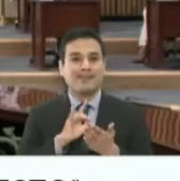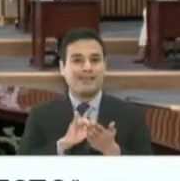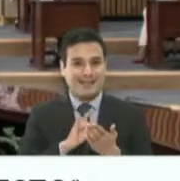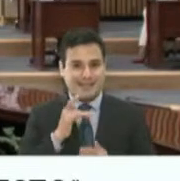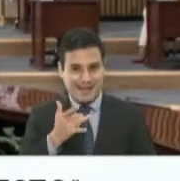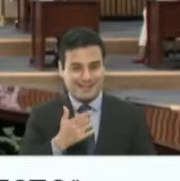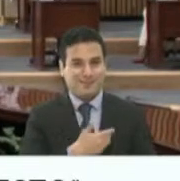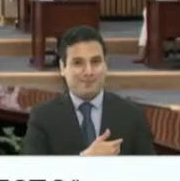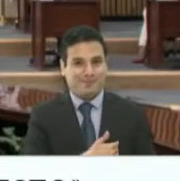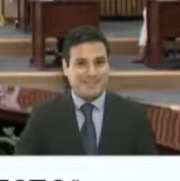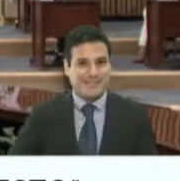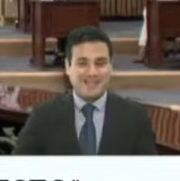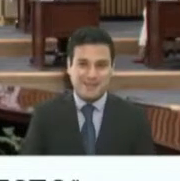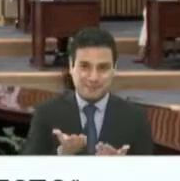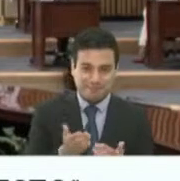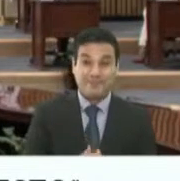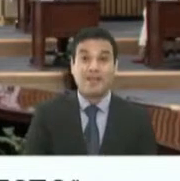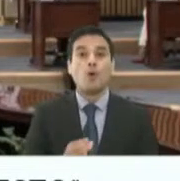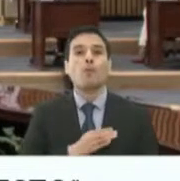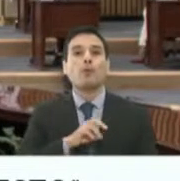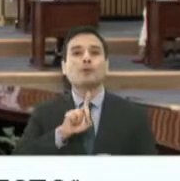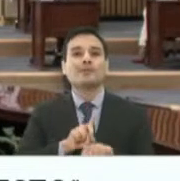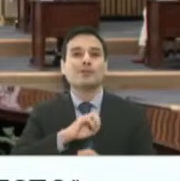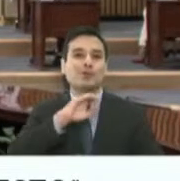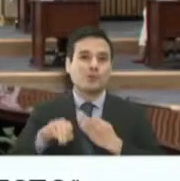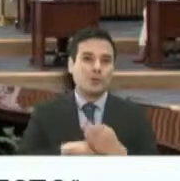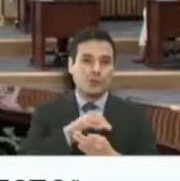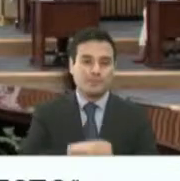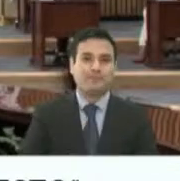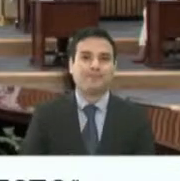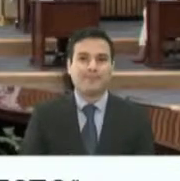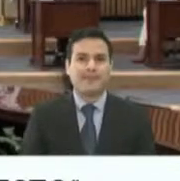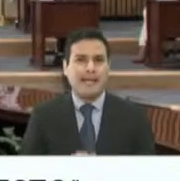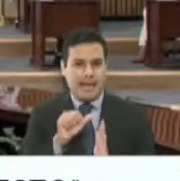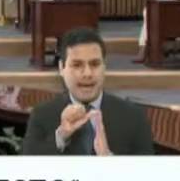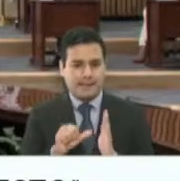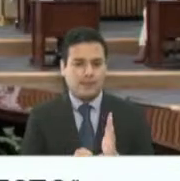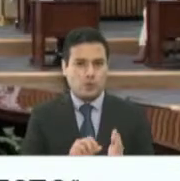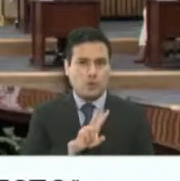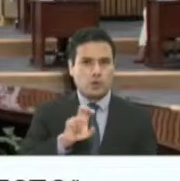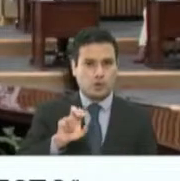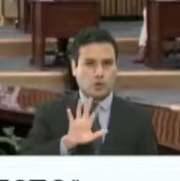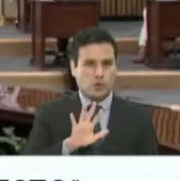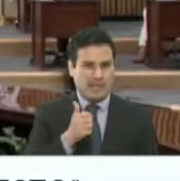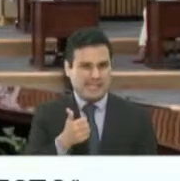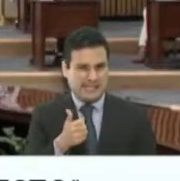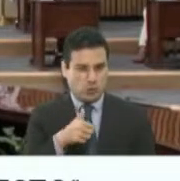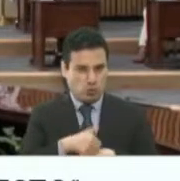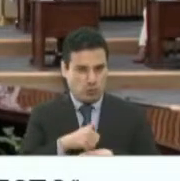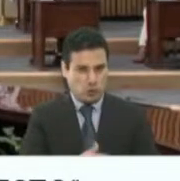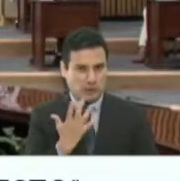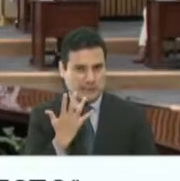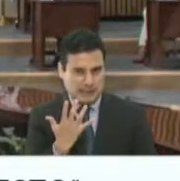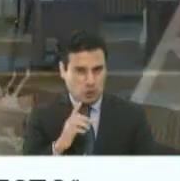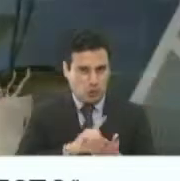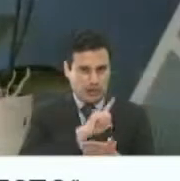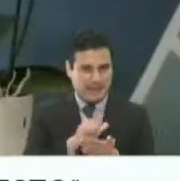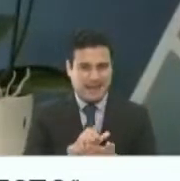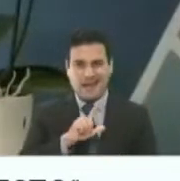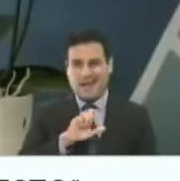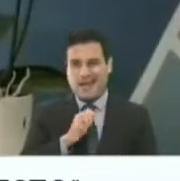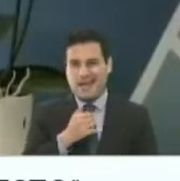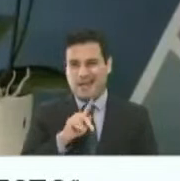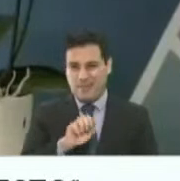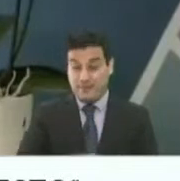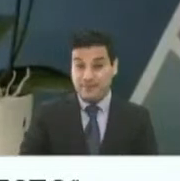que requieren muchos recursos y mucha antelación. Una de ellas es la capacitación, la insaculación y la capacitación de